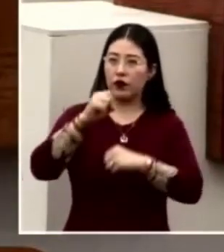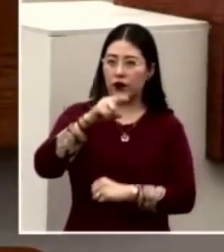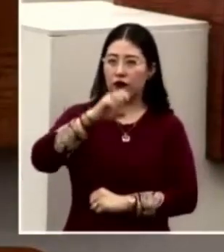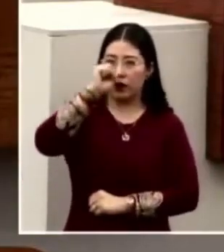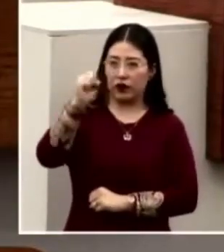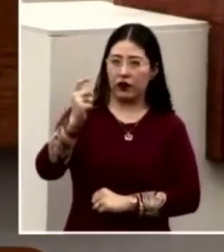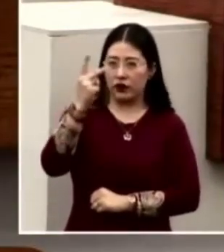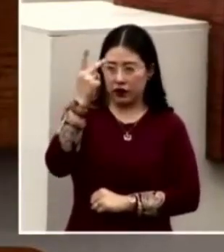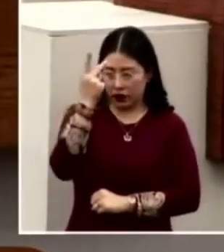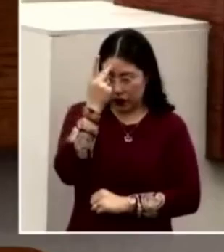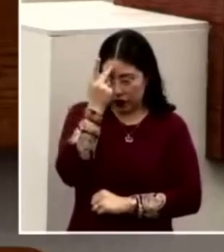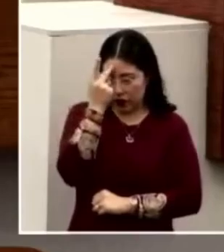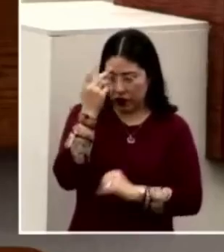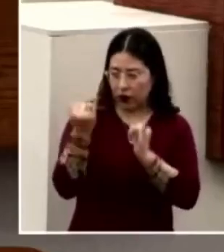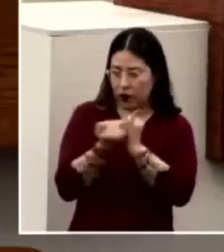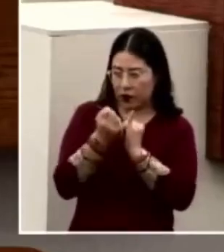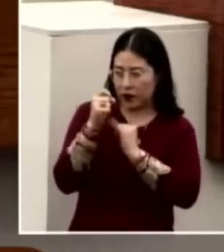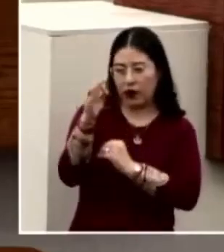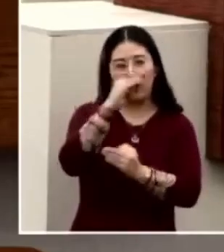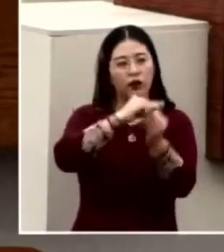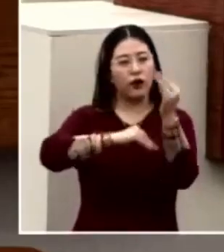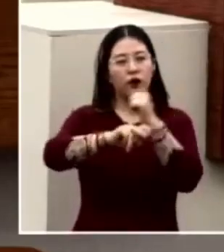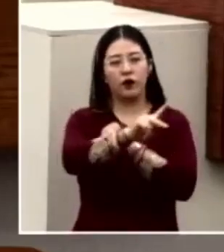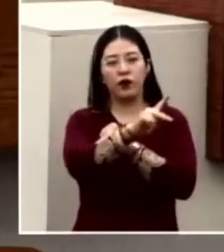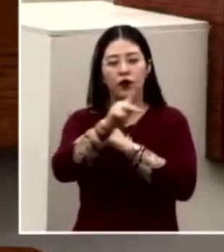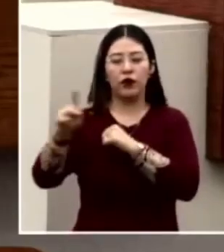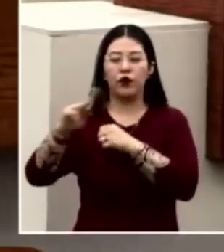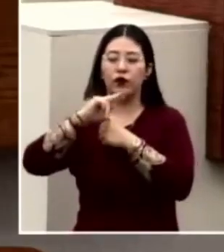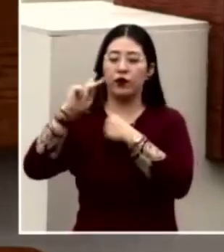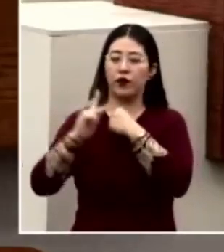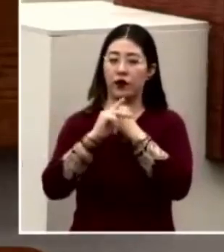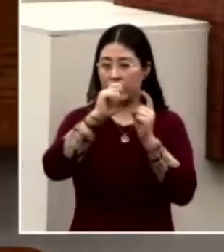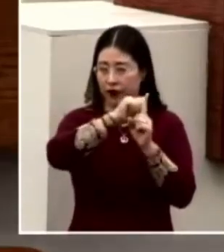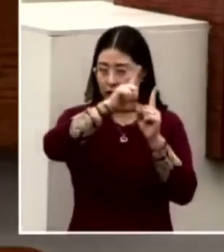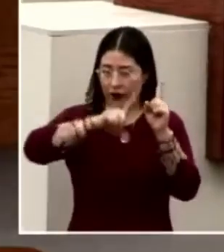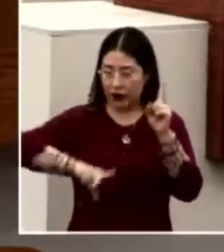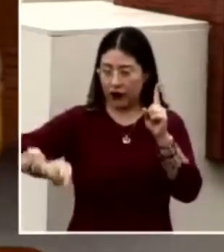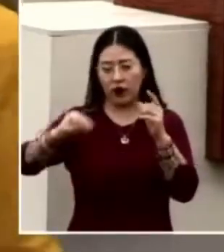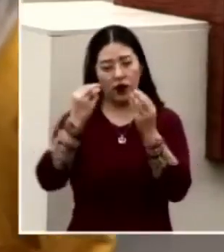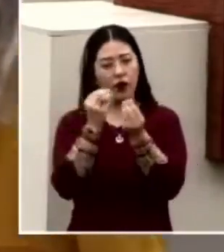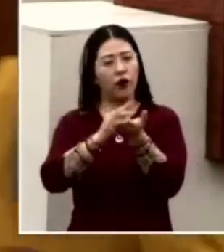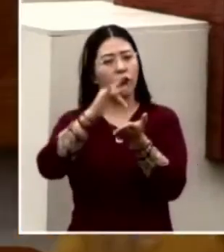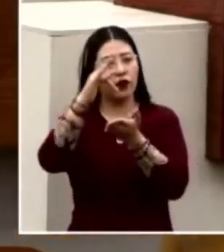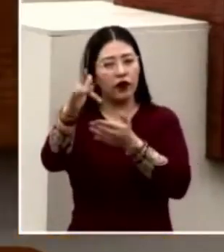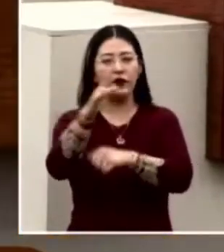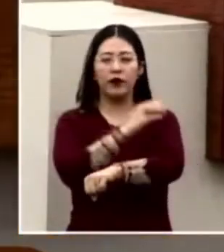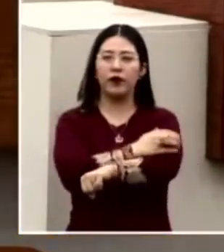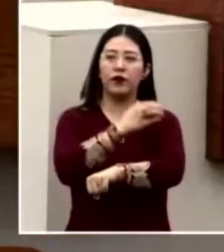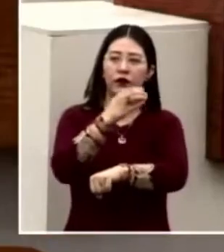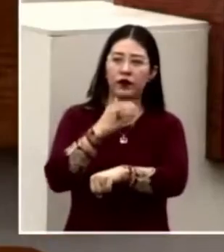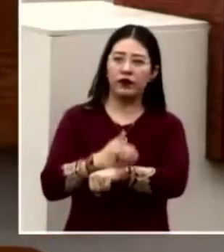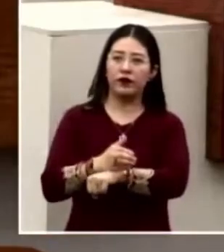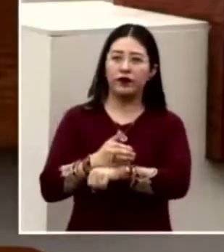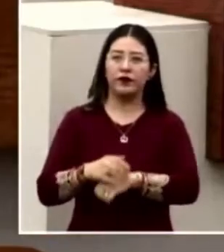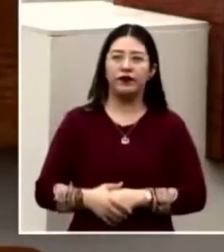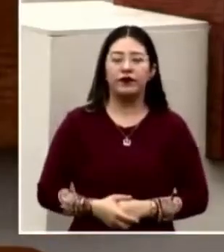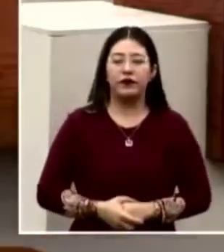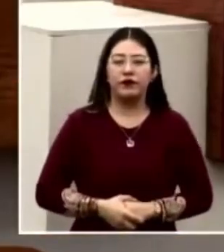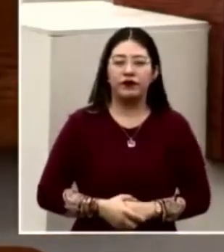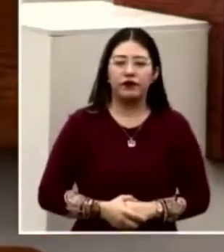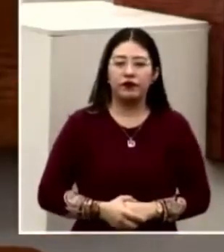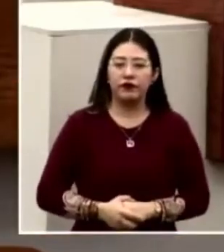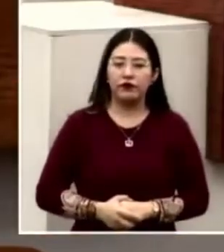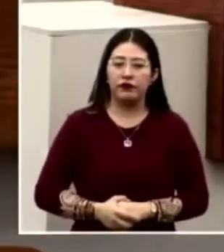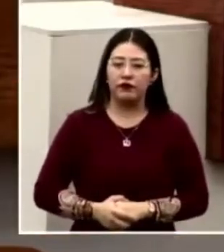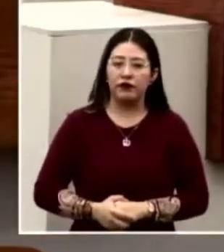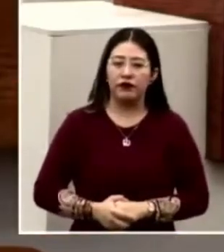Potosí, sino para el país. Y quiero agradecer la compañía, la